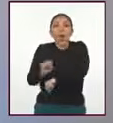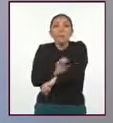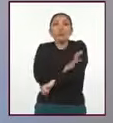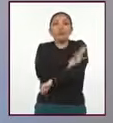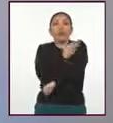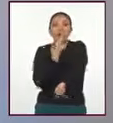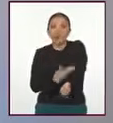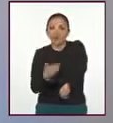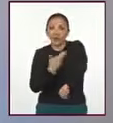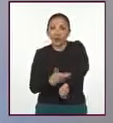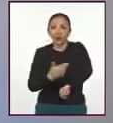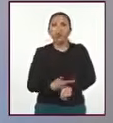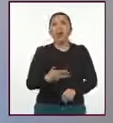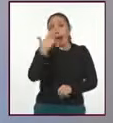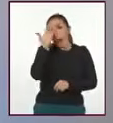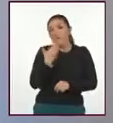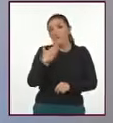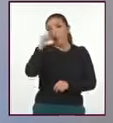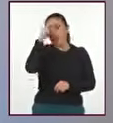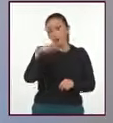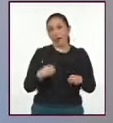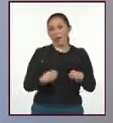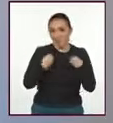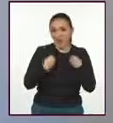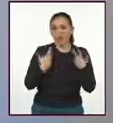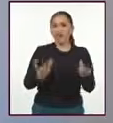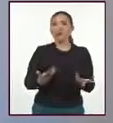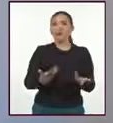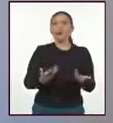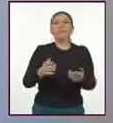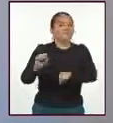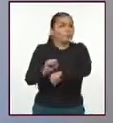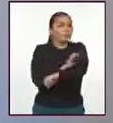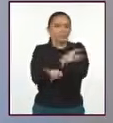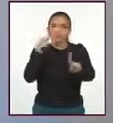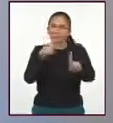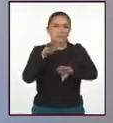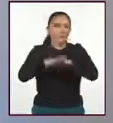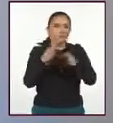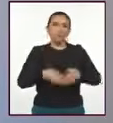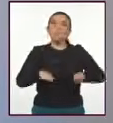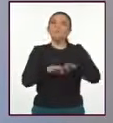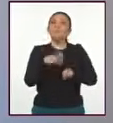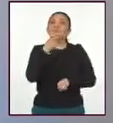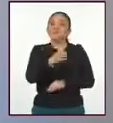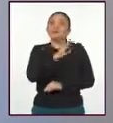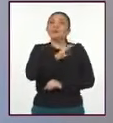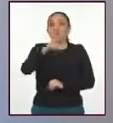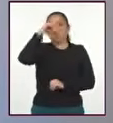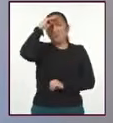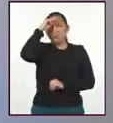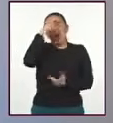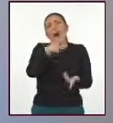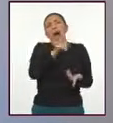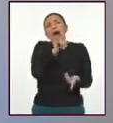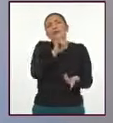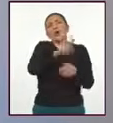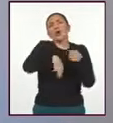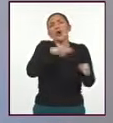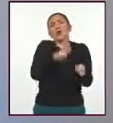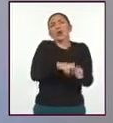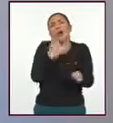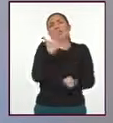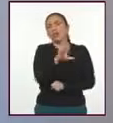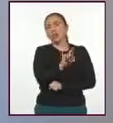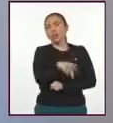vida, y subrayaría sobre todo esto de las emociones, porque es algo que puede parecer trivial, como algo muy simple,